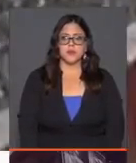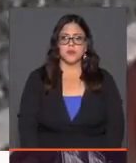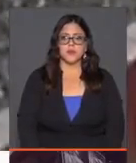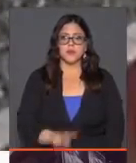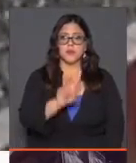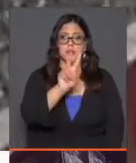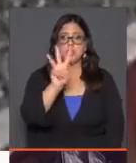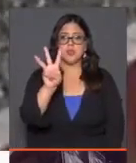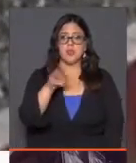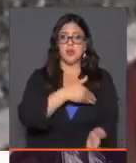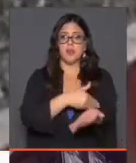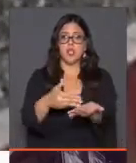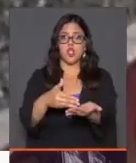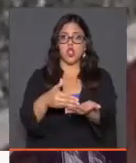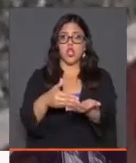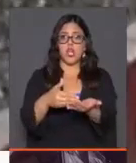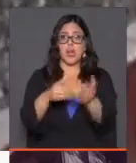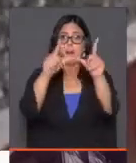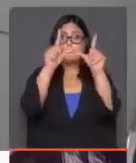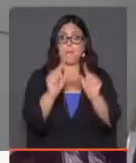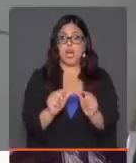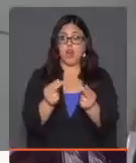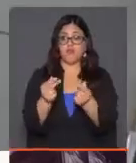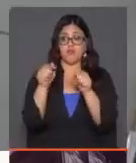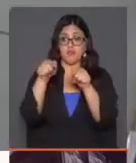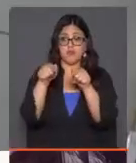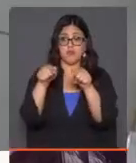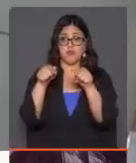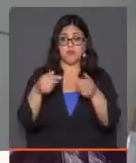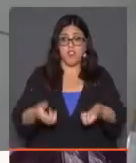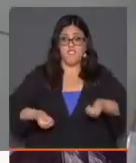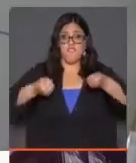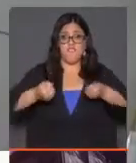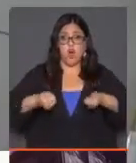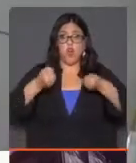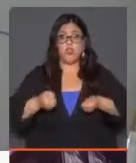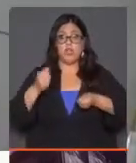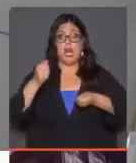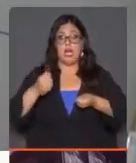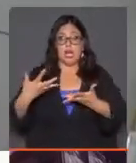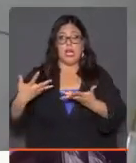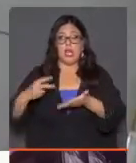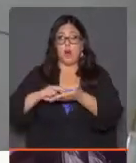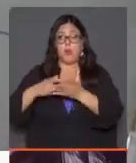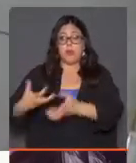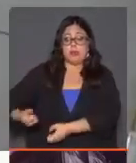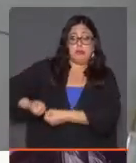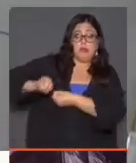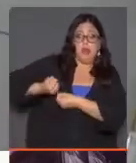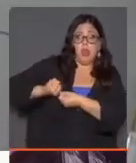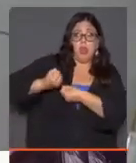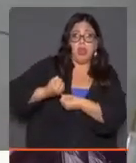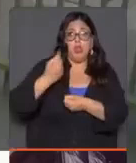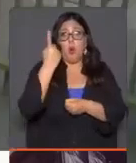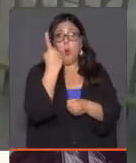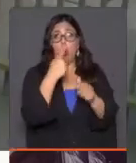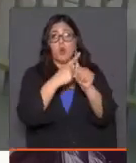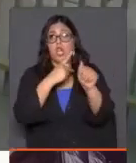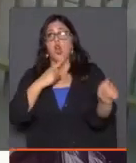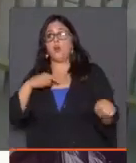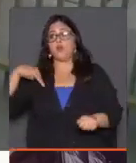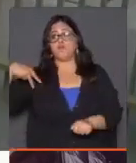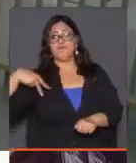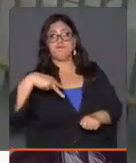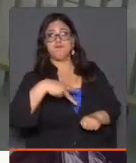¿23 millones menos de lo que llevaba en esa bolsa de supermercado y que con dificultad trasladó por lo menos 1 kilómetro a pie?